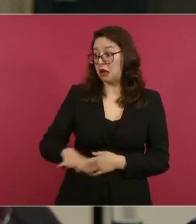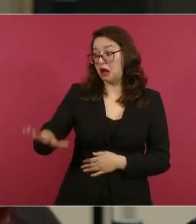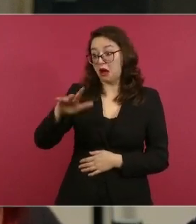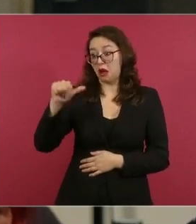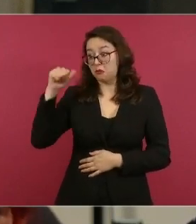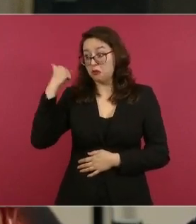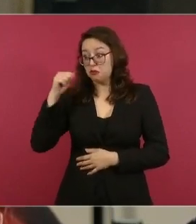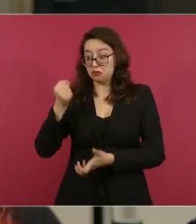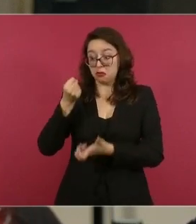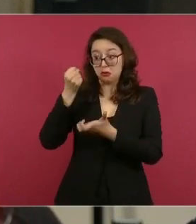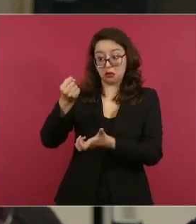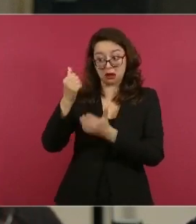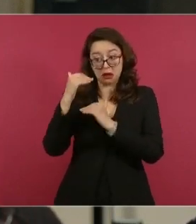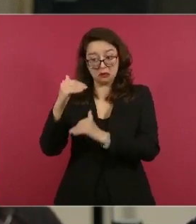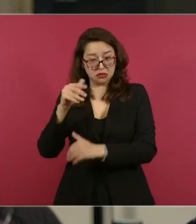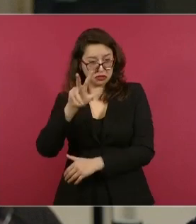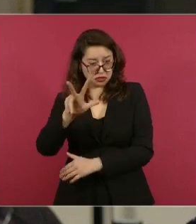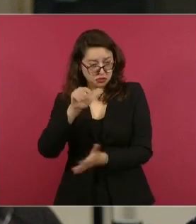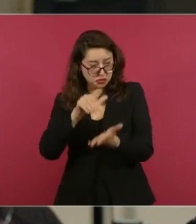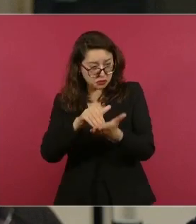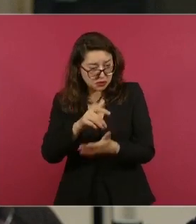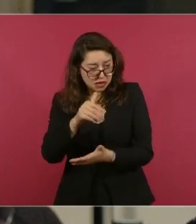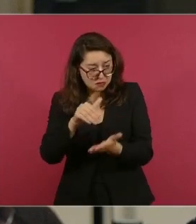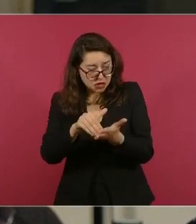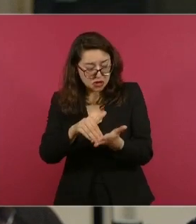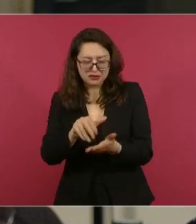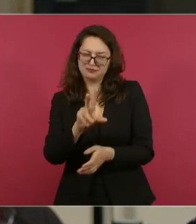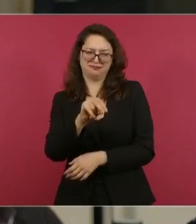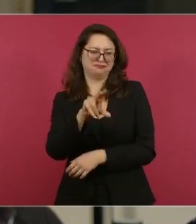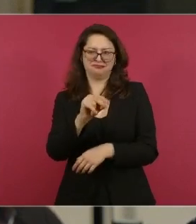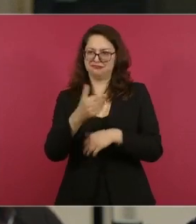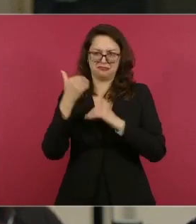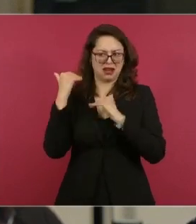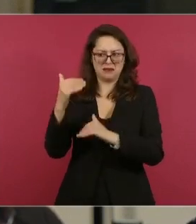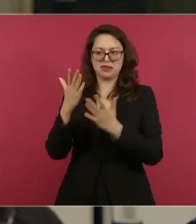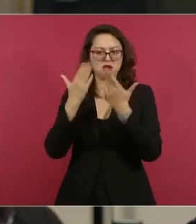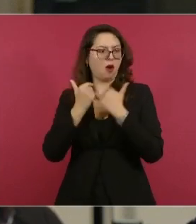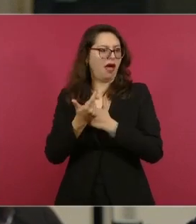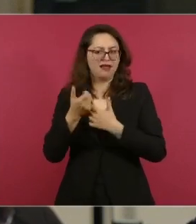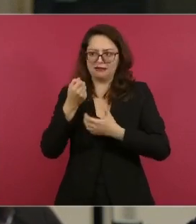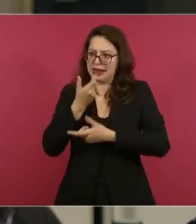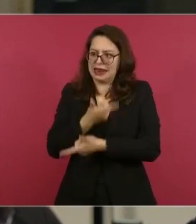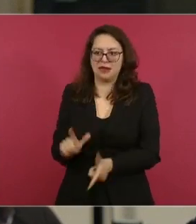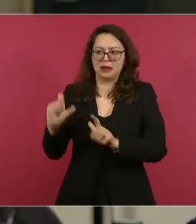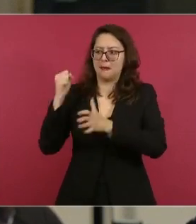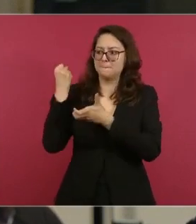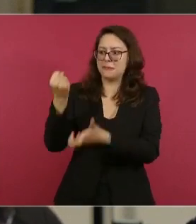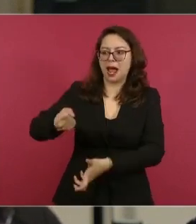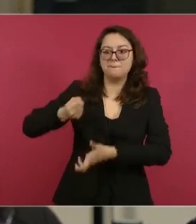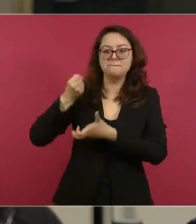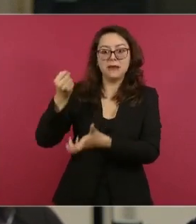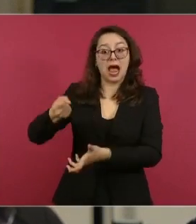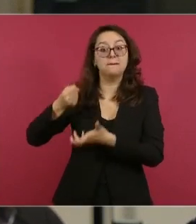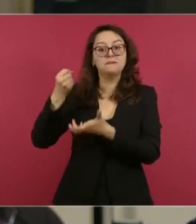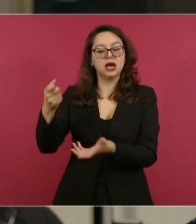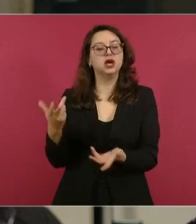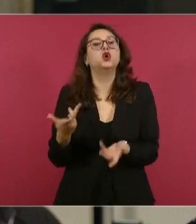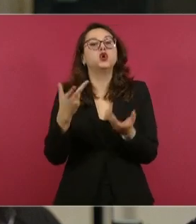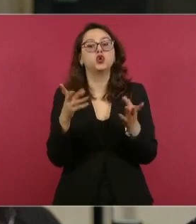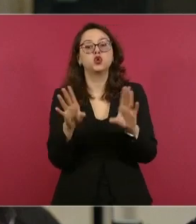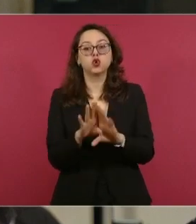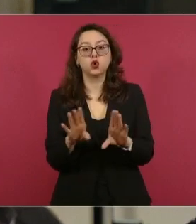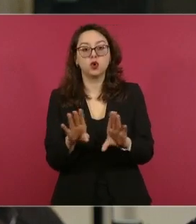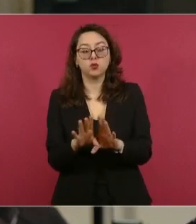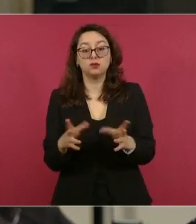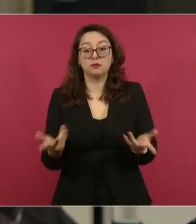¿Cuál será la prioridad para atender a las personas? Hablamos de que para tener un banco se requiere